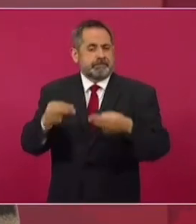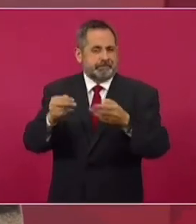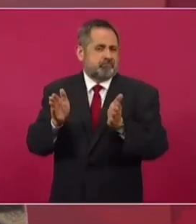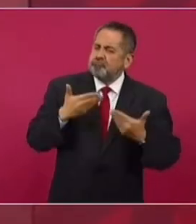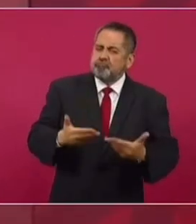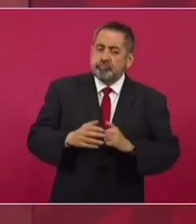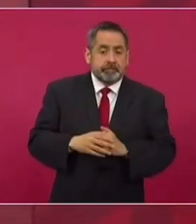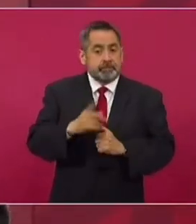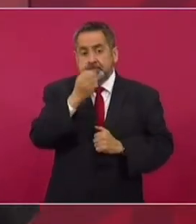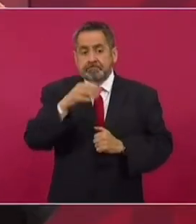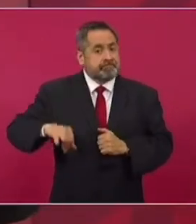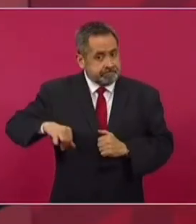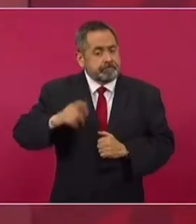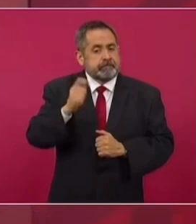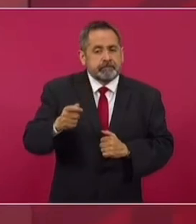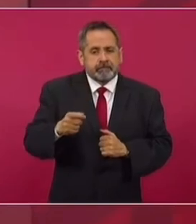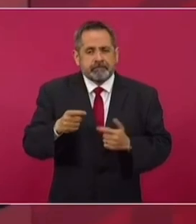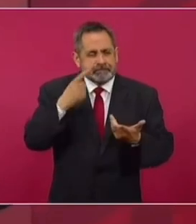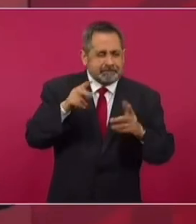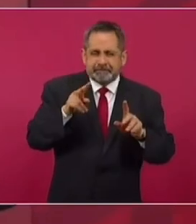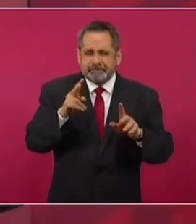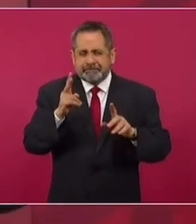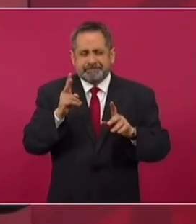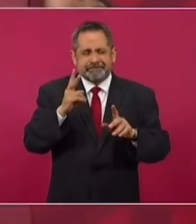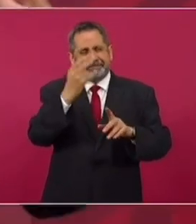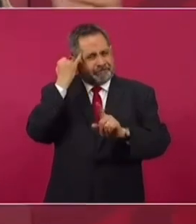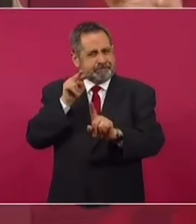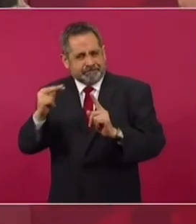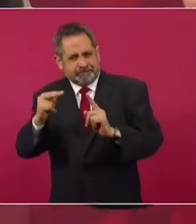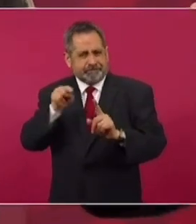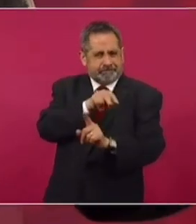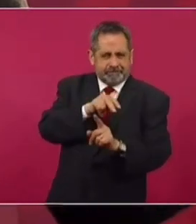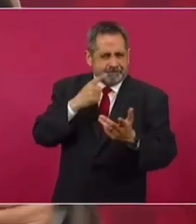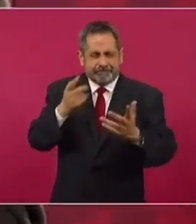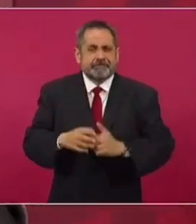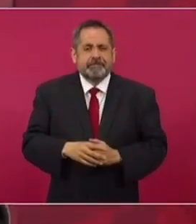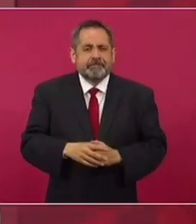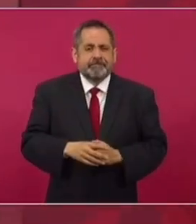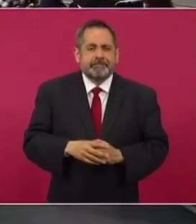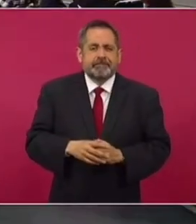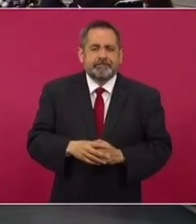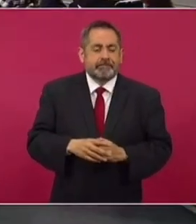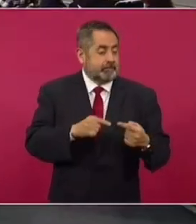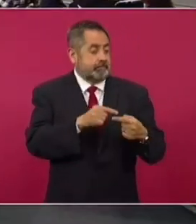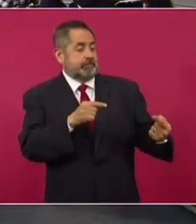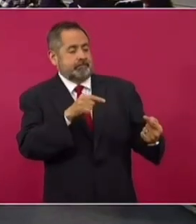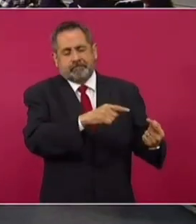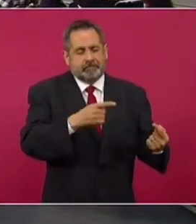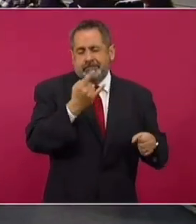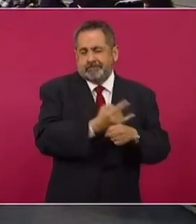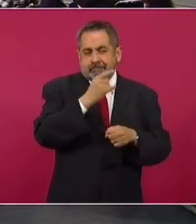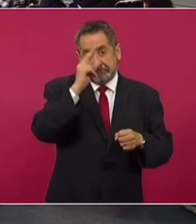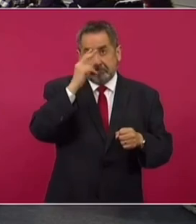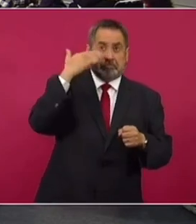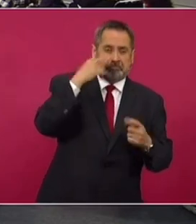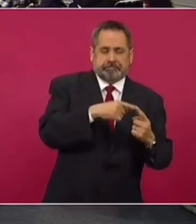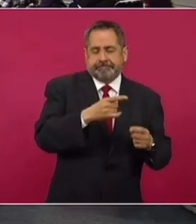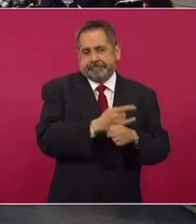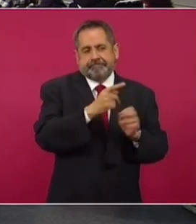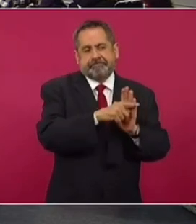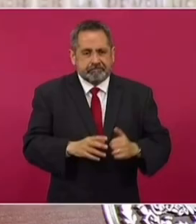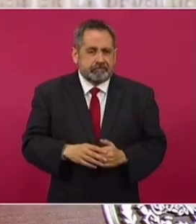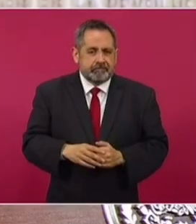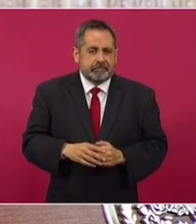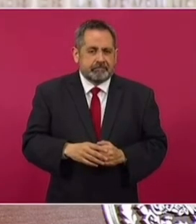empresas. Muy interesante porque son como dos mundos. Por un lado, los intelectuales orgánicos y la